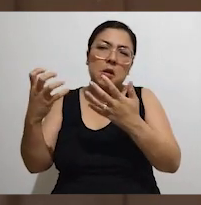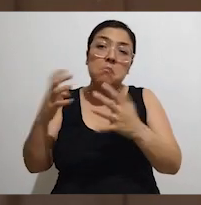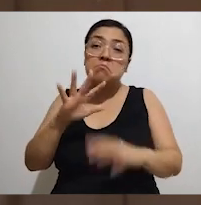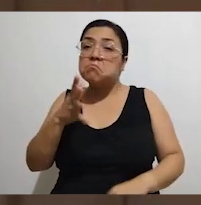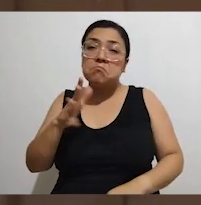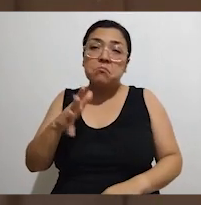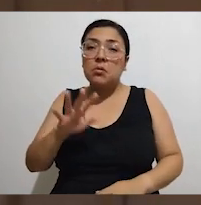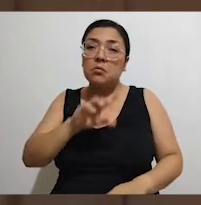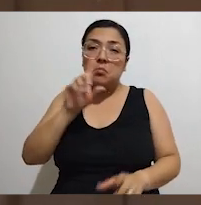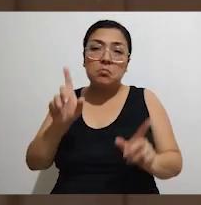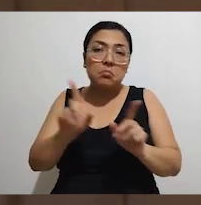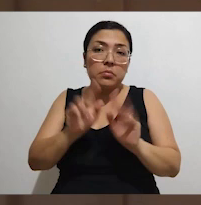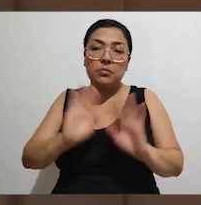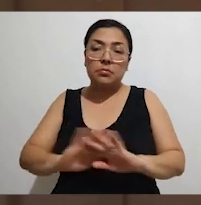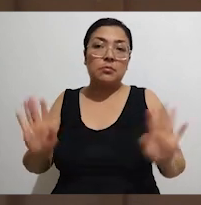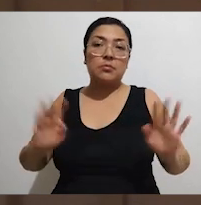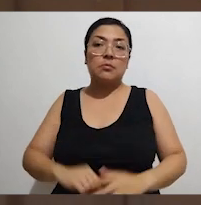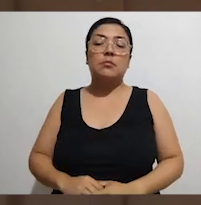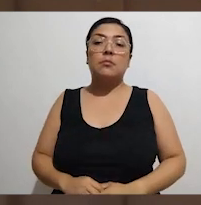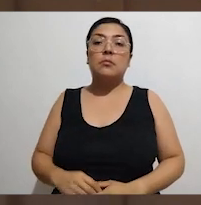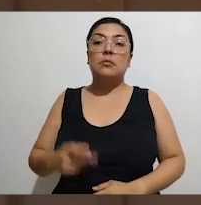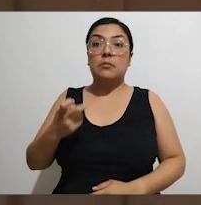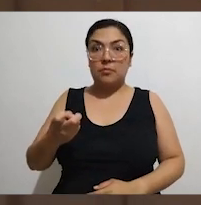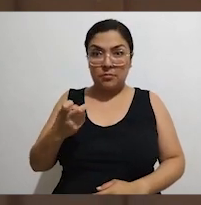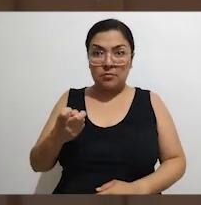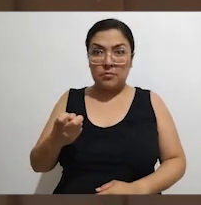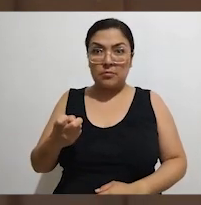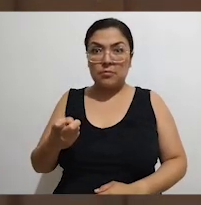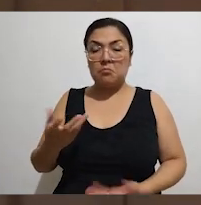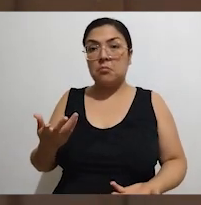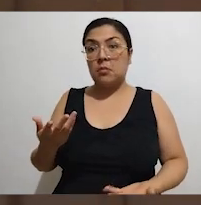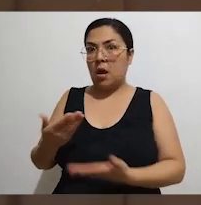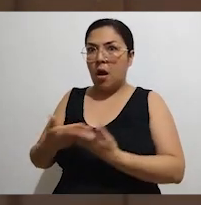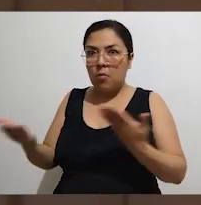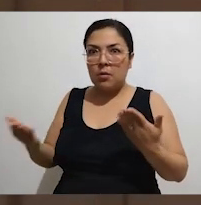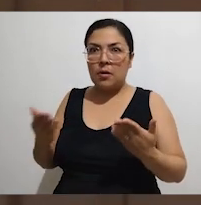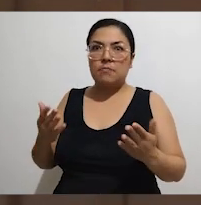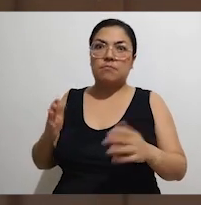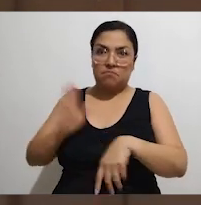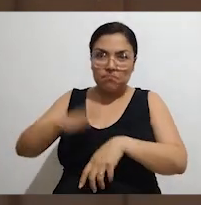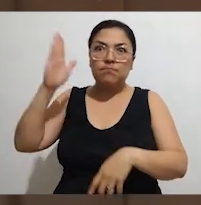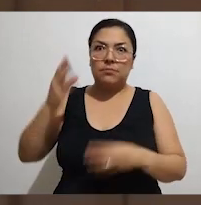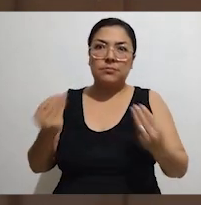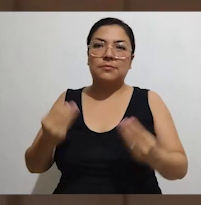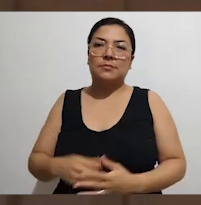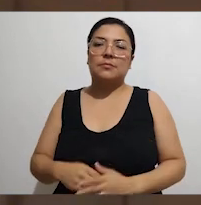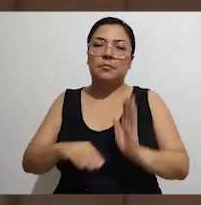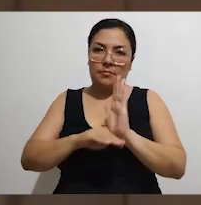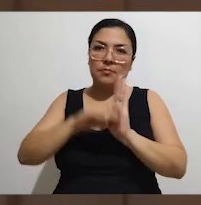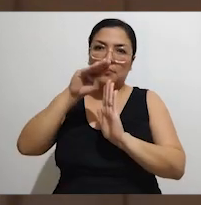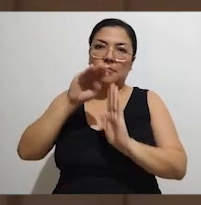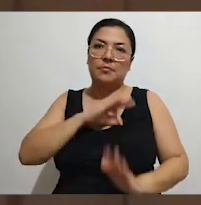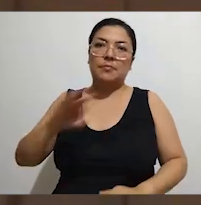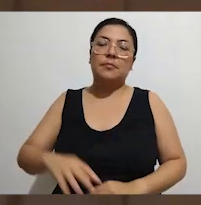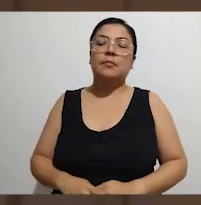lo cual nos da una idea del número tan importante que hubo de incremento. Y además, y esto es muy importante de hacerlo